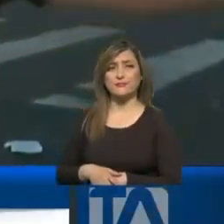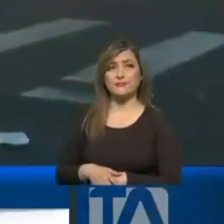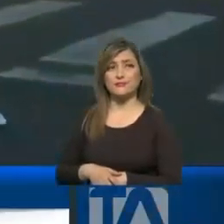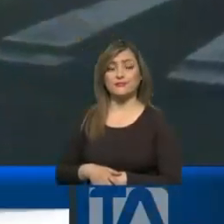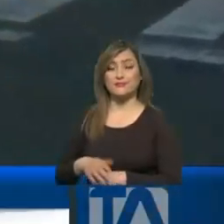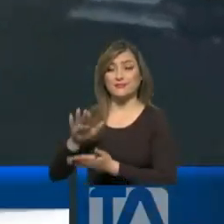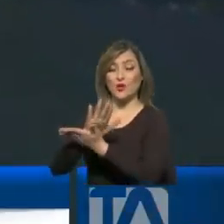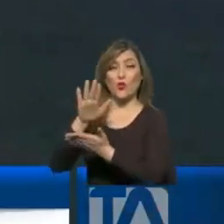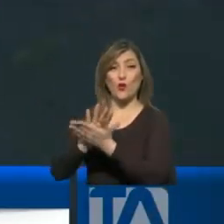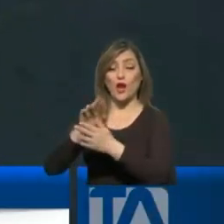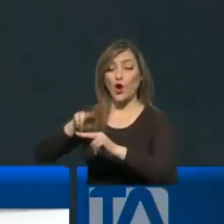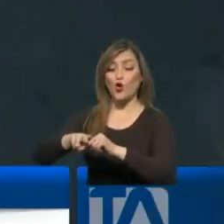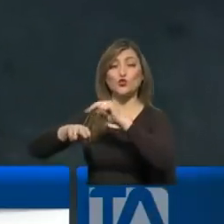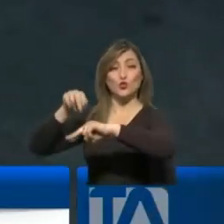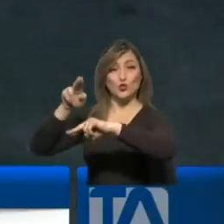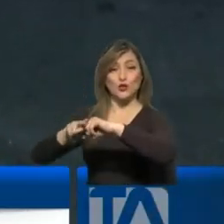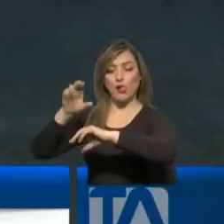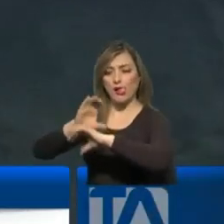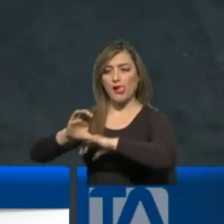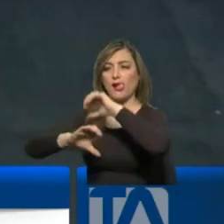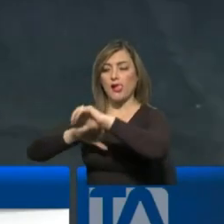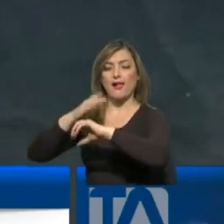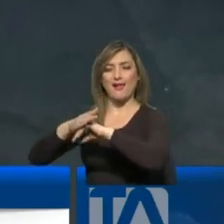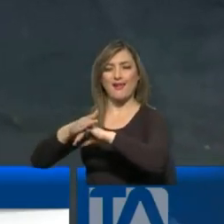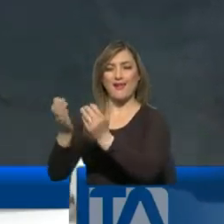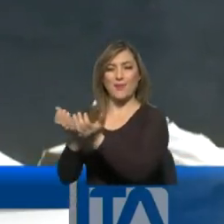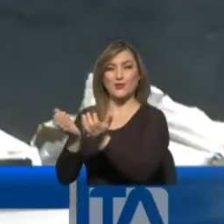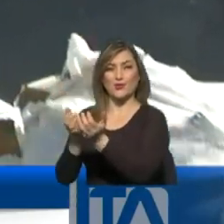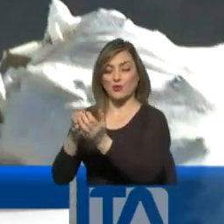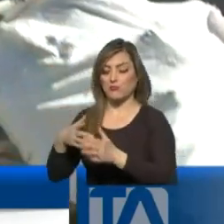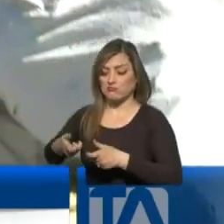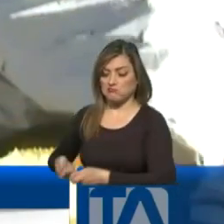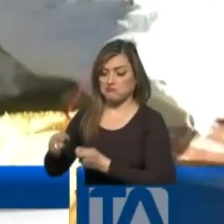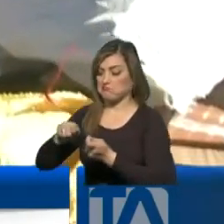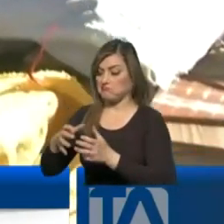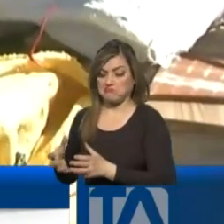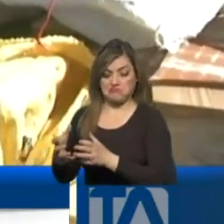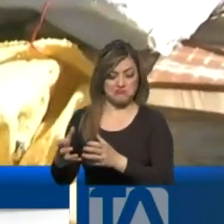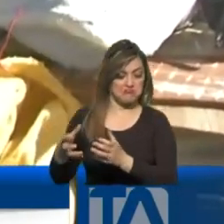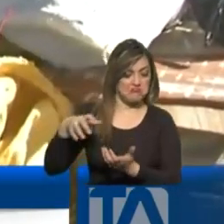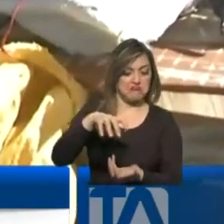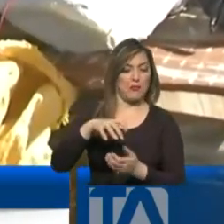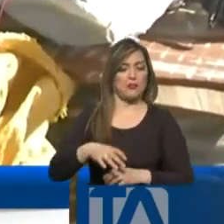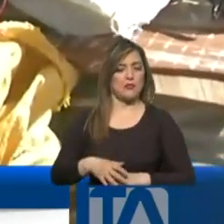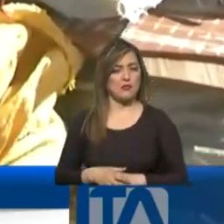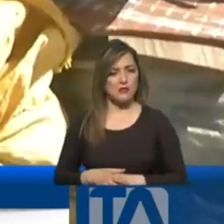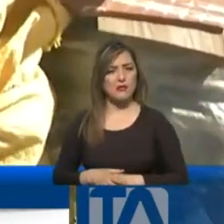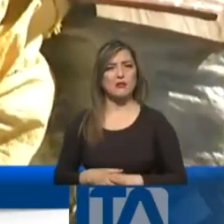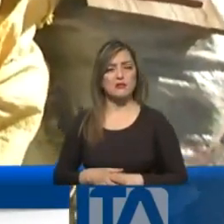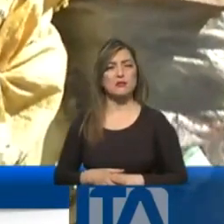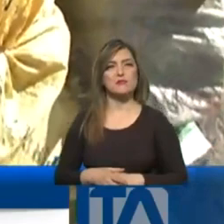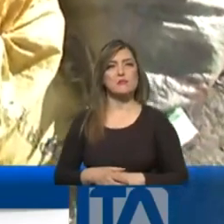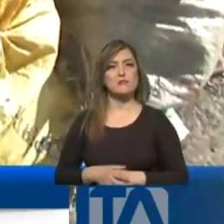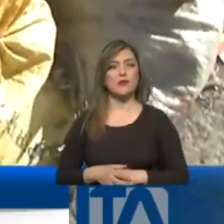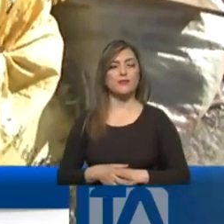que la escuela Óscar Efrén Reyes está libre de funcionamiento, digamos, no tenemos el movimiento permanente,